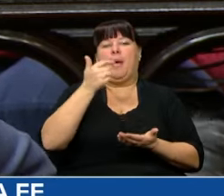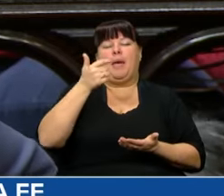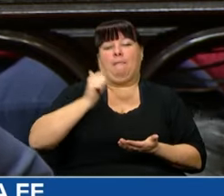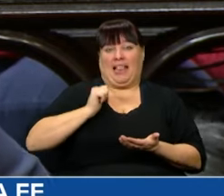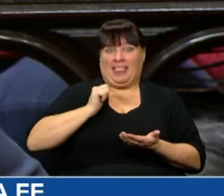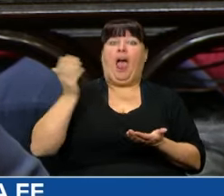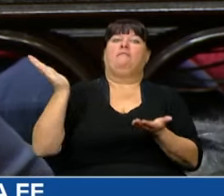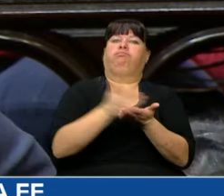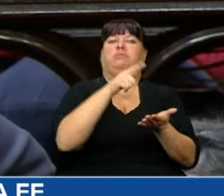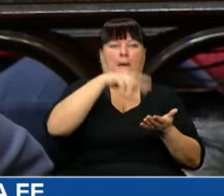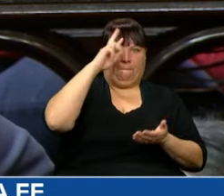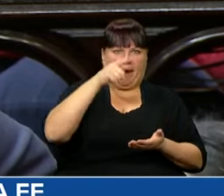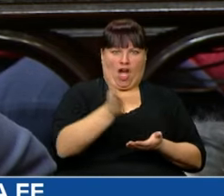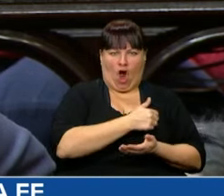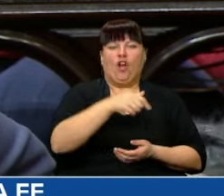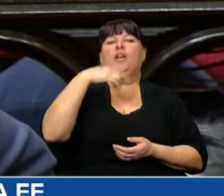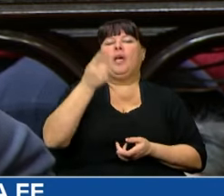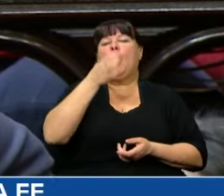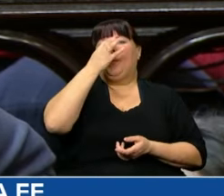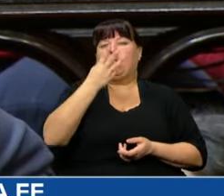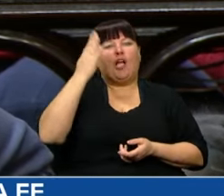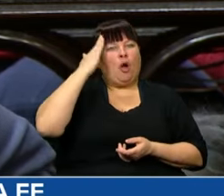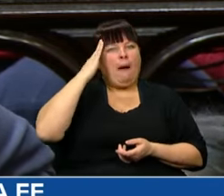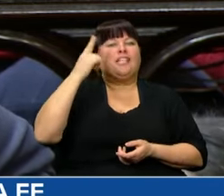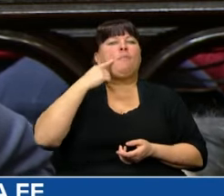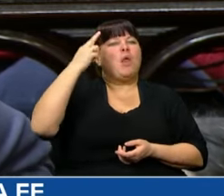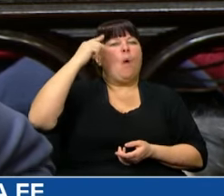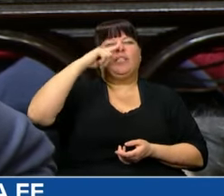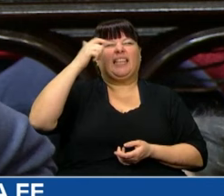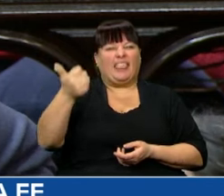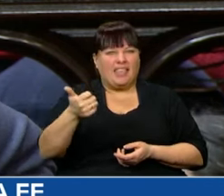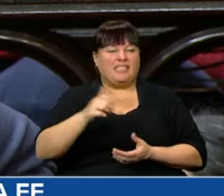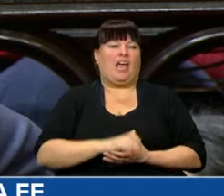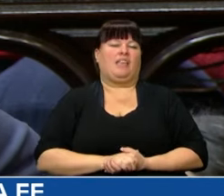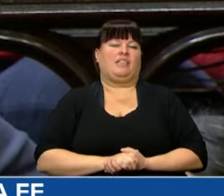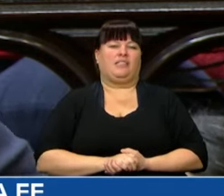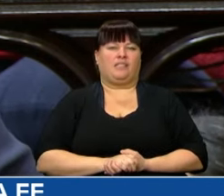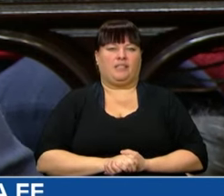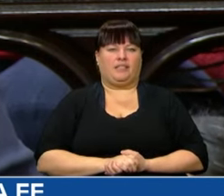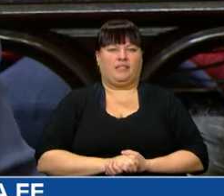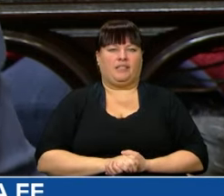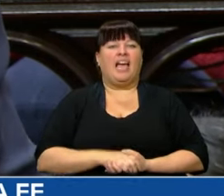Perón. Infamia fue el 24 de marzo del 76.